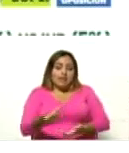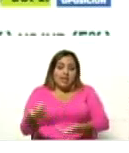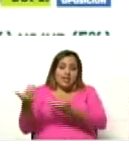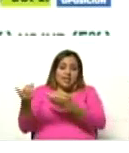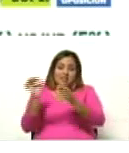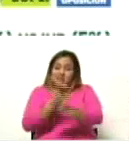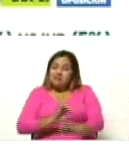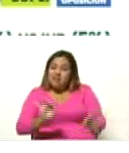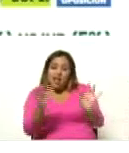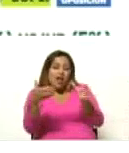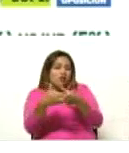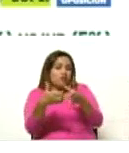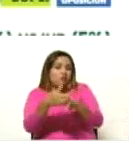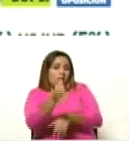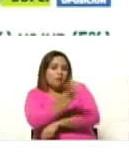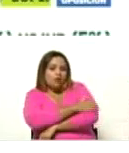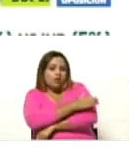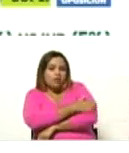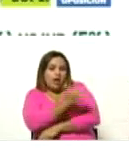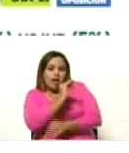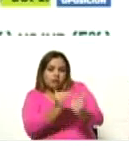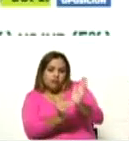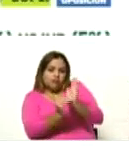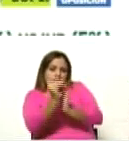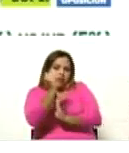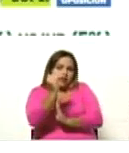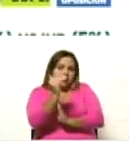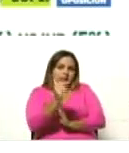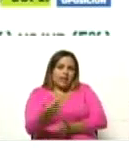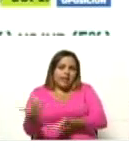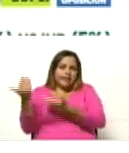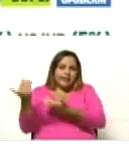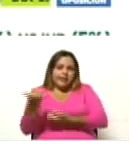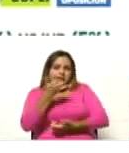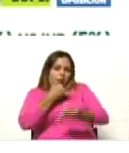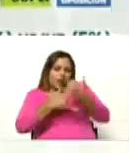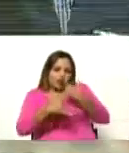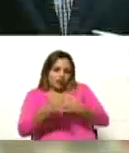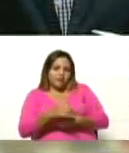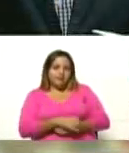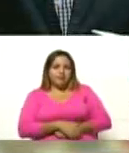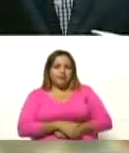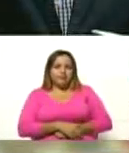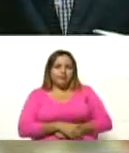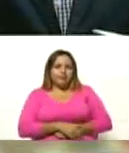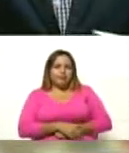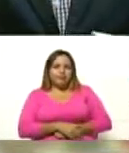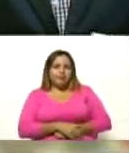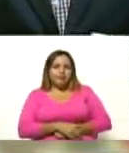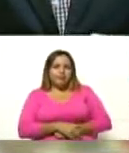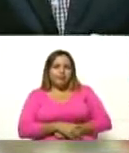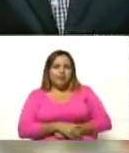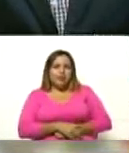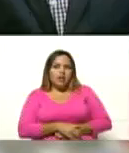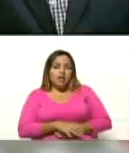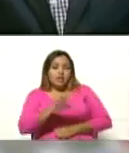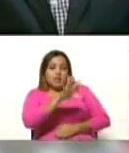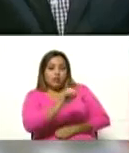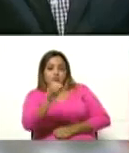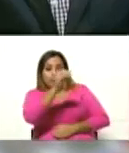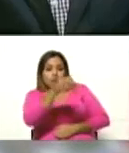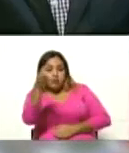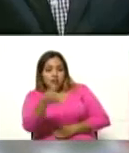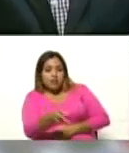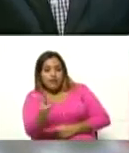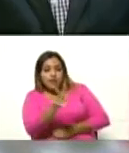ninguno de los partidos de oposición logra superar ese error muestral. De hecho, ya al final, 50% de los venezolanos no